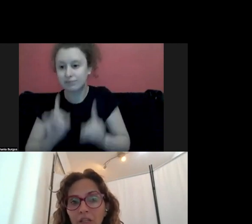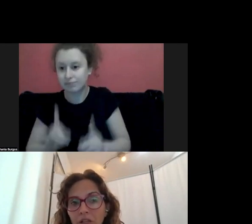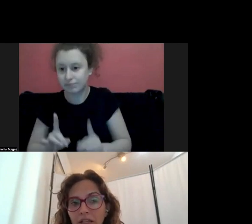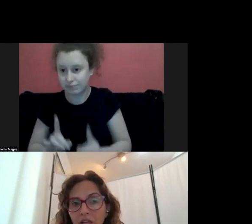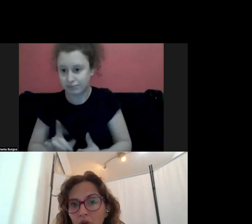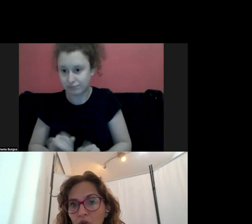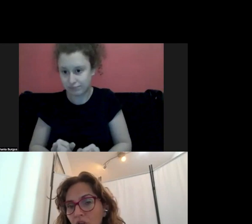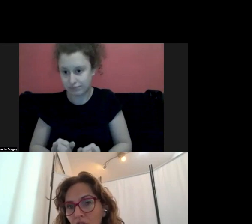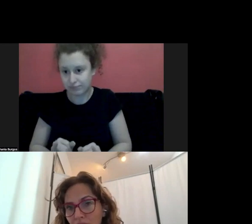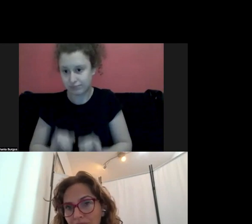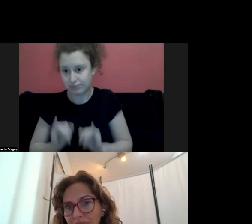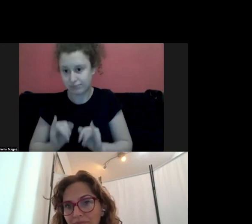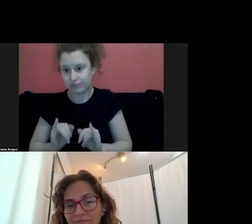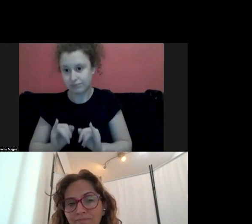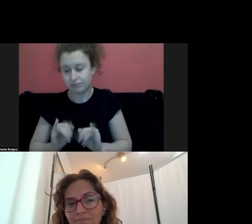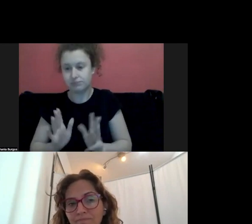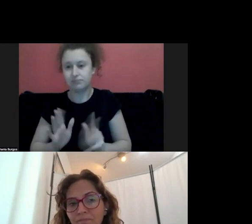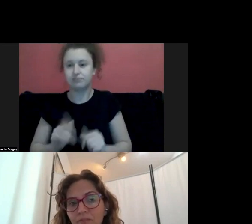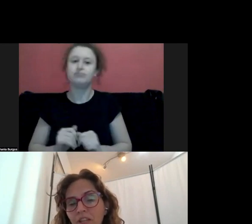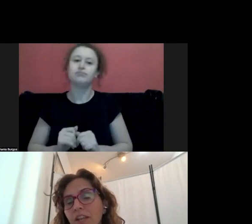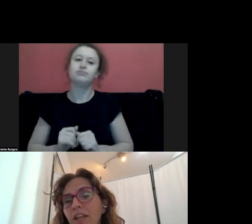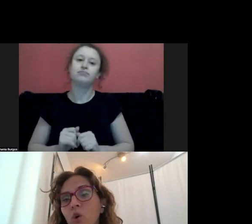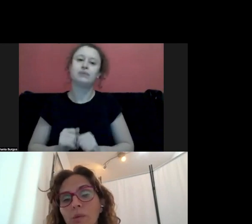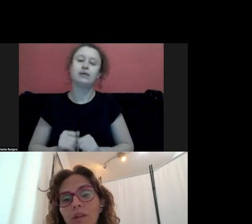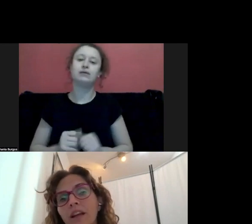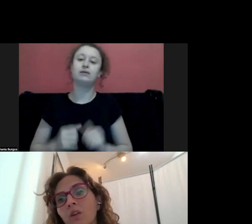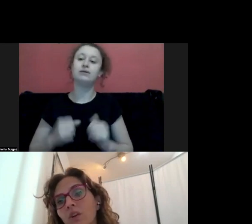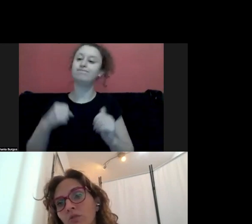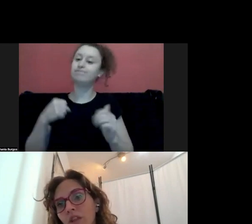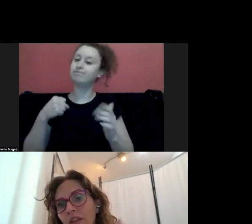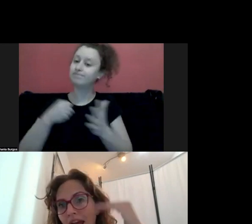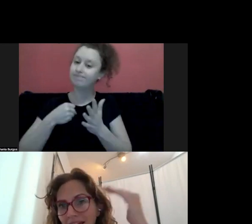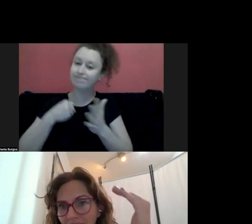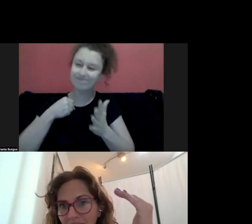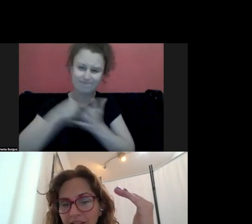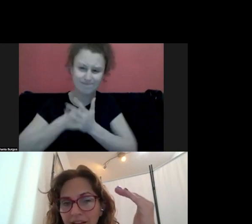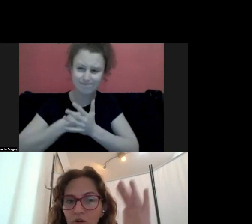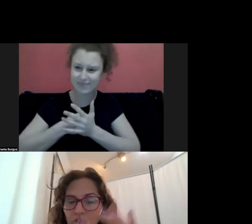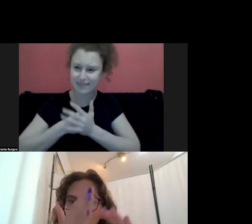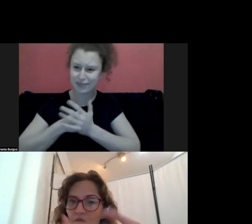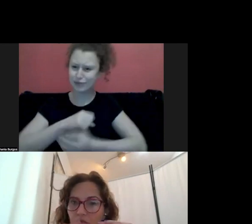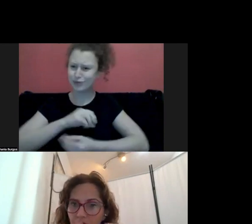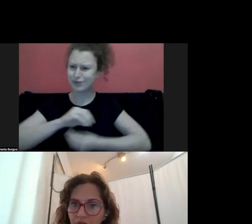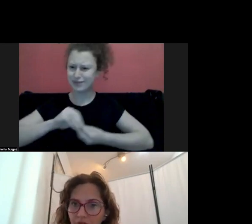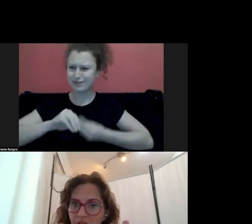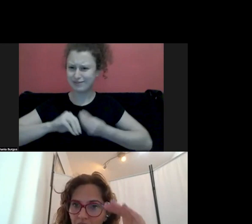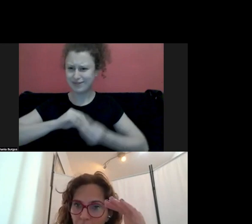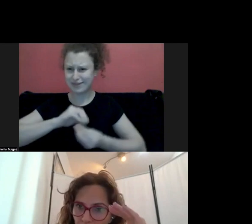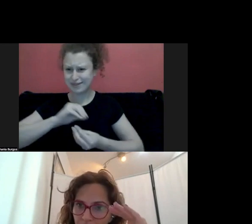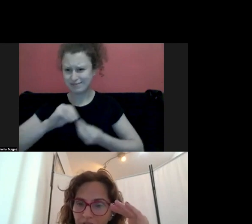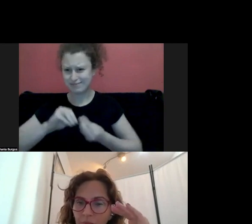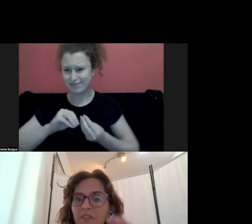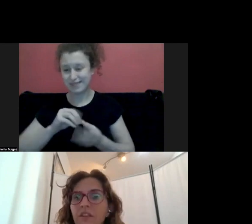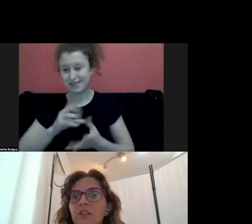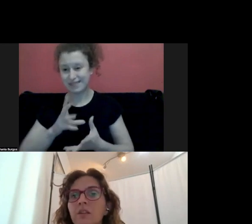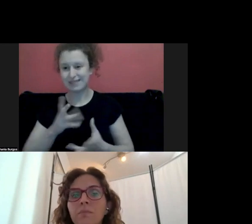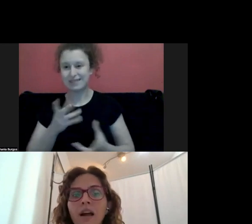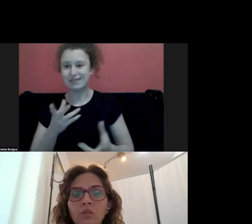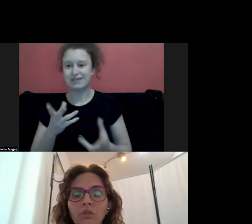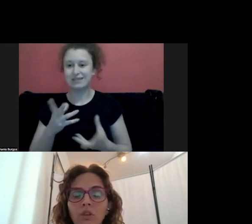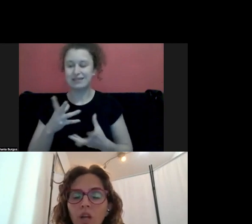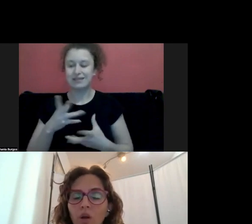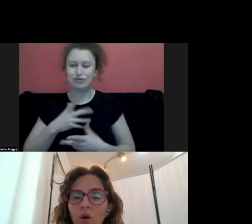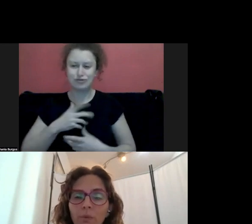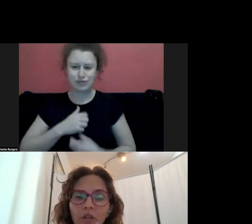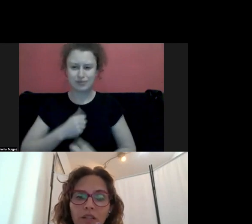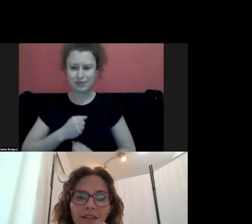El impacto del diagnóstico. Sí que quiero comentar lo que sucede antes del diagnóstico y después también de ese